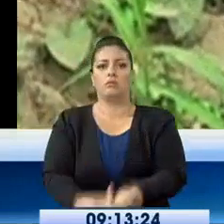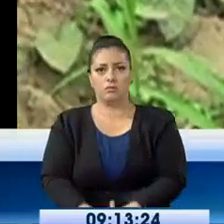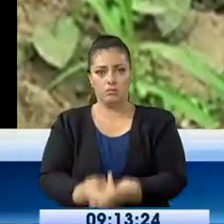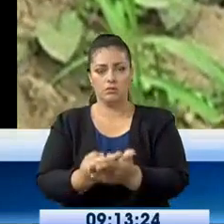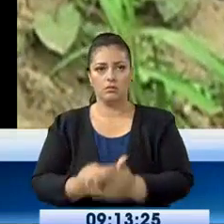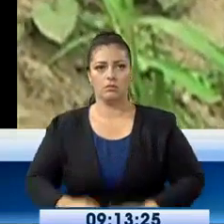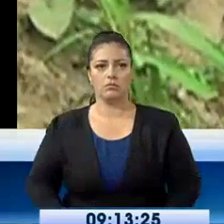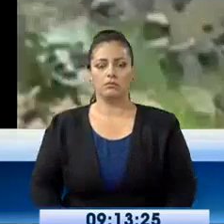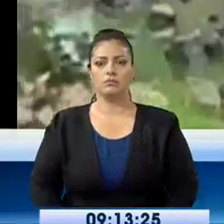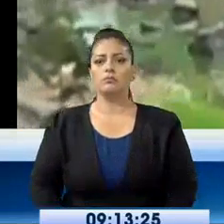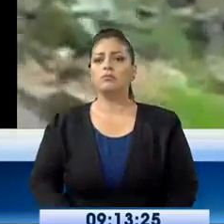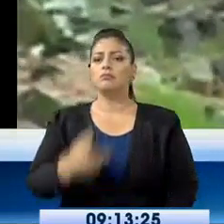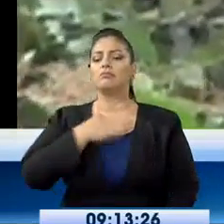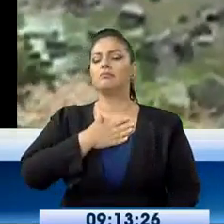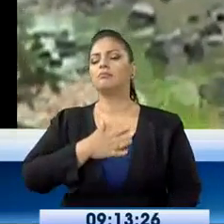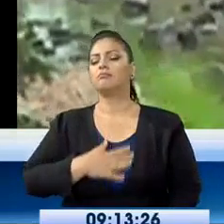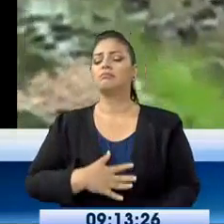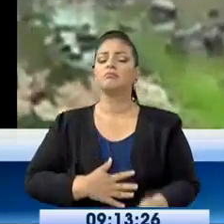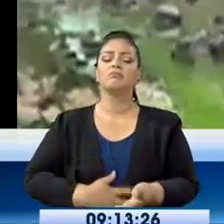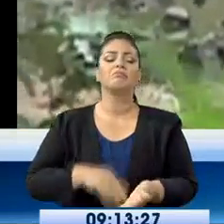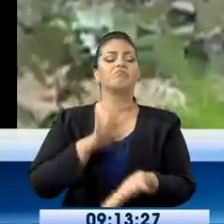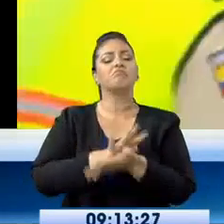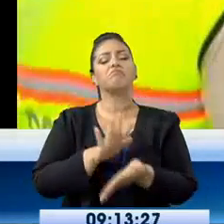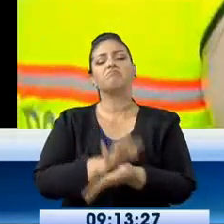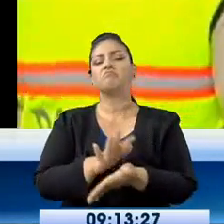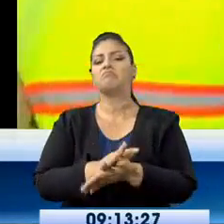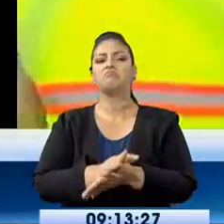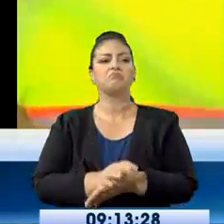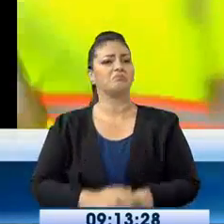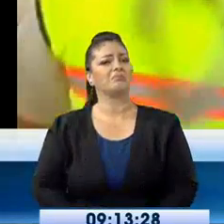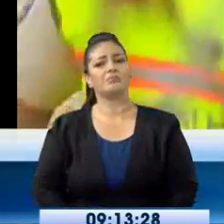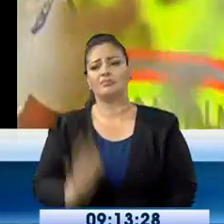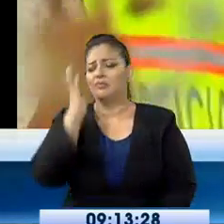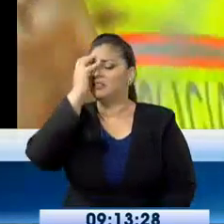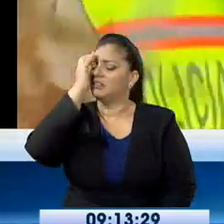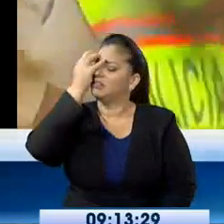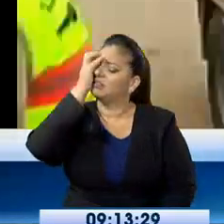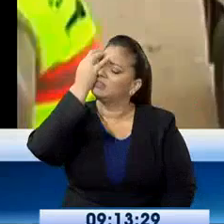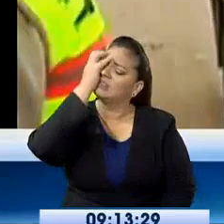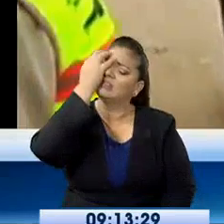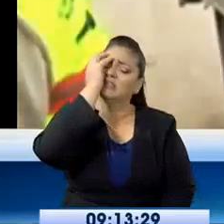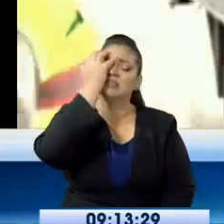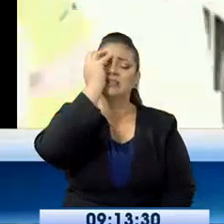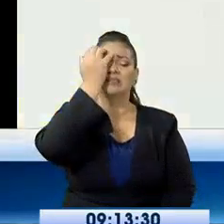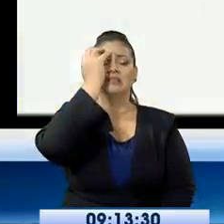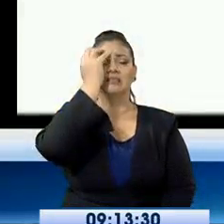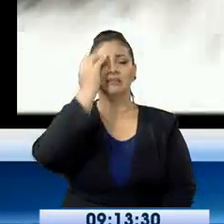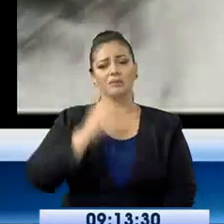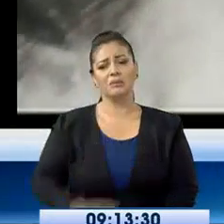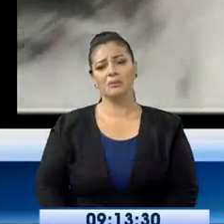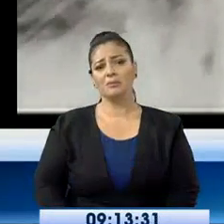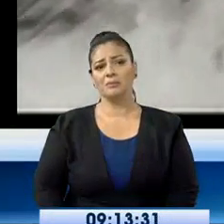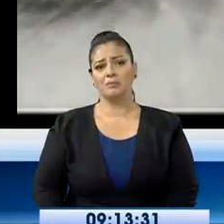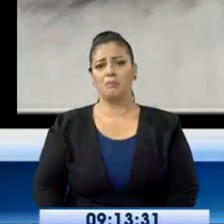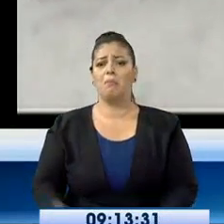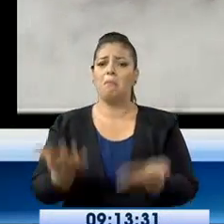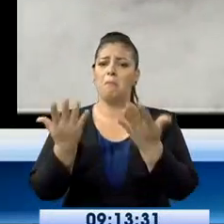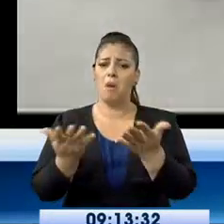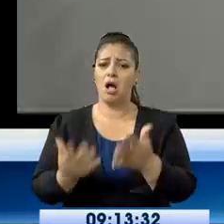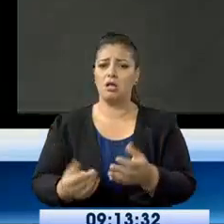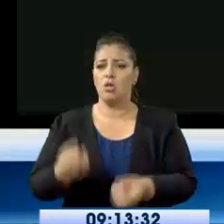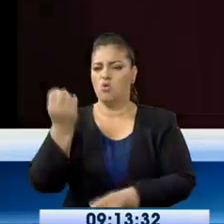día no haya paz. No puede creer que con tanta crueldad hayan asesinado a su pequeño. Me le quemaron la